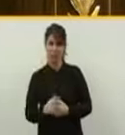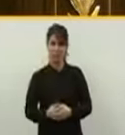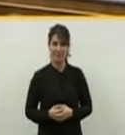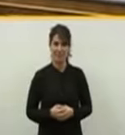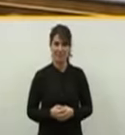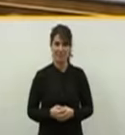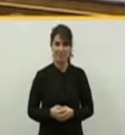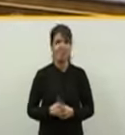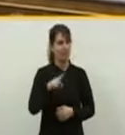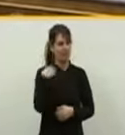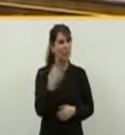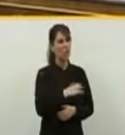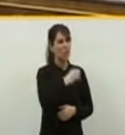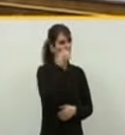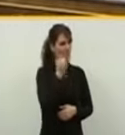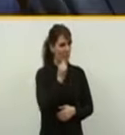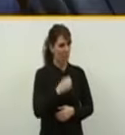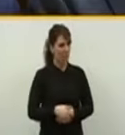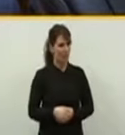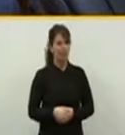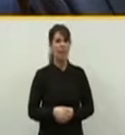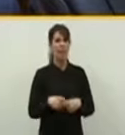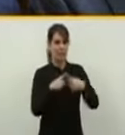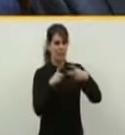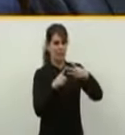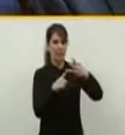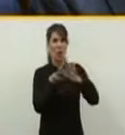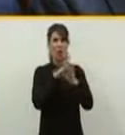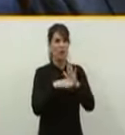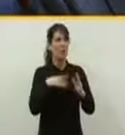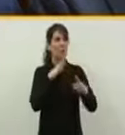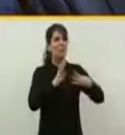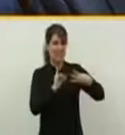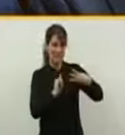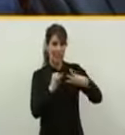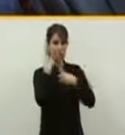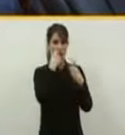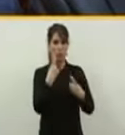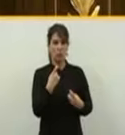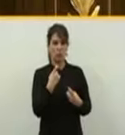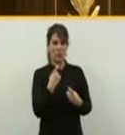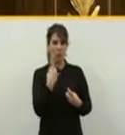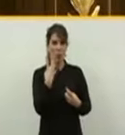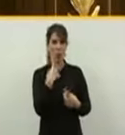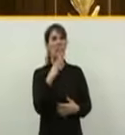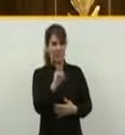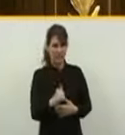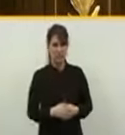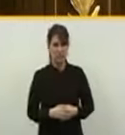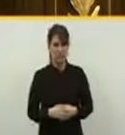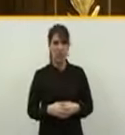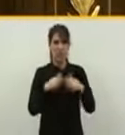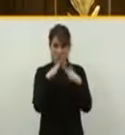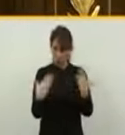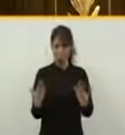señor Sánchez, sí a las tres condiciones, sí a las cuatro preguntas. Pero a estas alturas del debate ya hay una cosa clara. Va